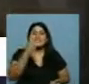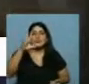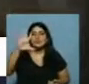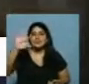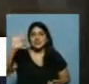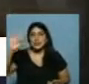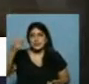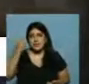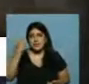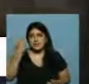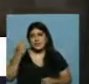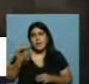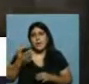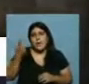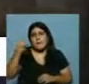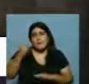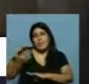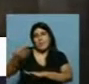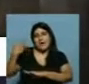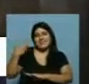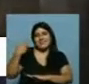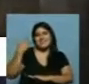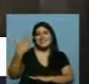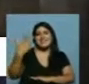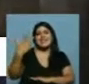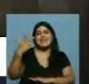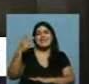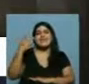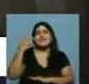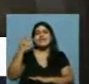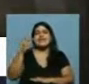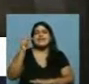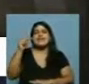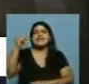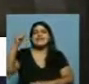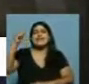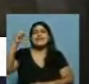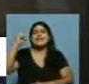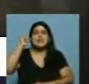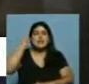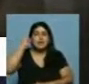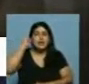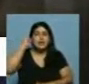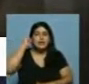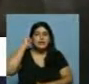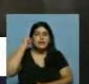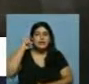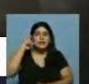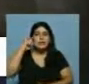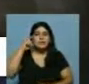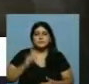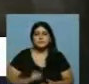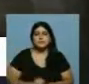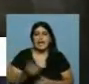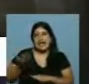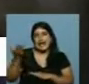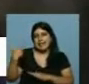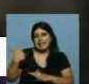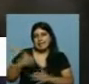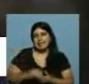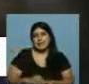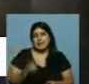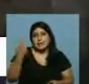Pero antes se compraba hasta 3 kilos por 100 pesos. Oh, 3 y 4 kilos se compraba. Pero debido